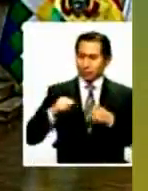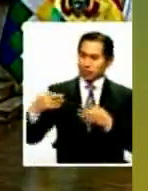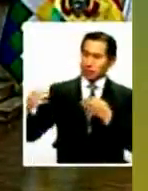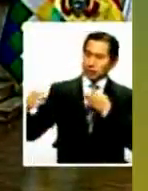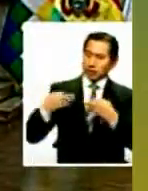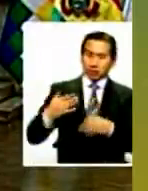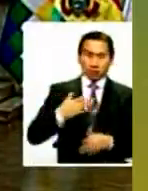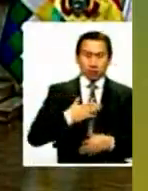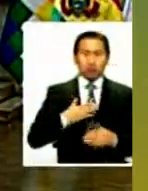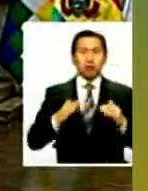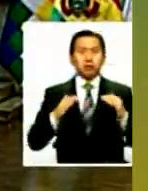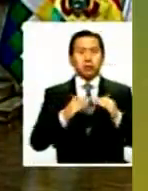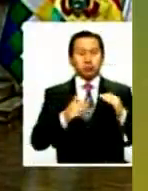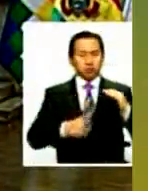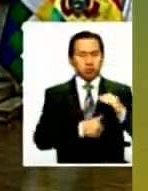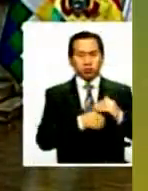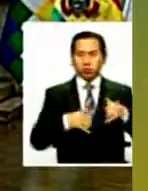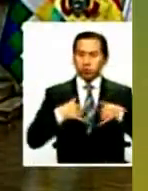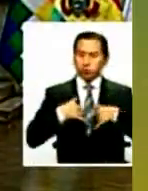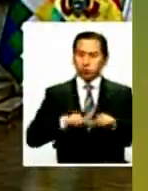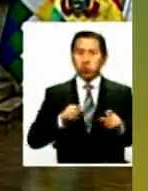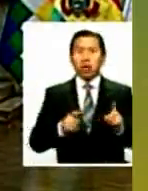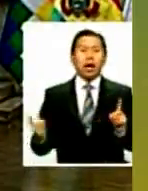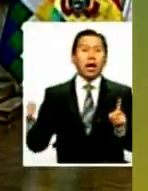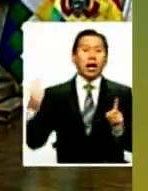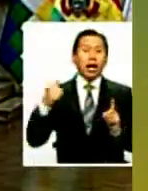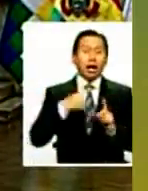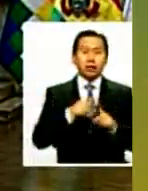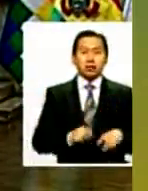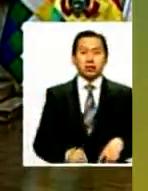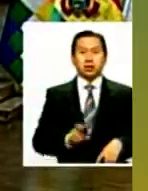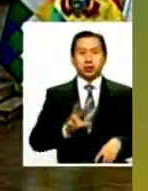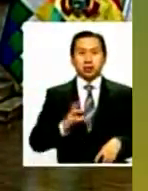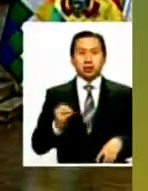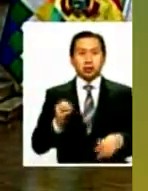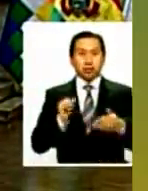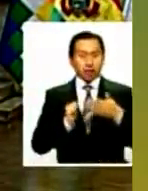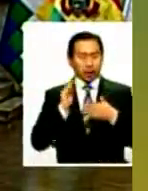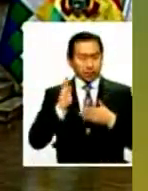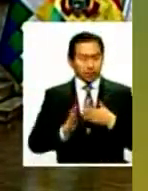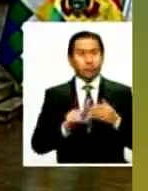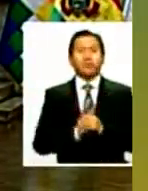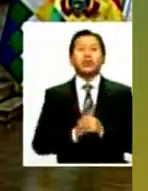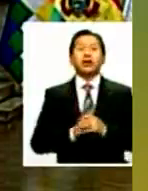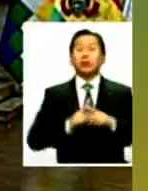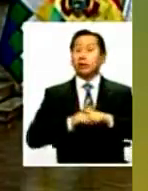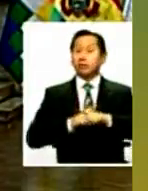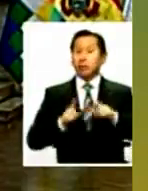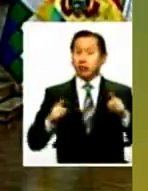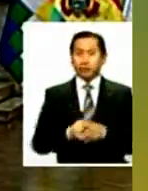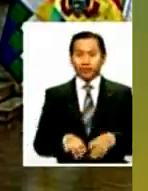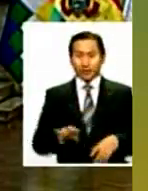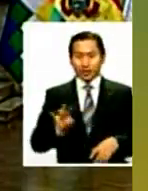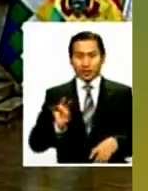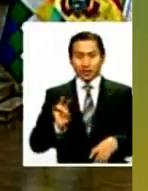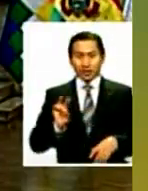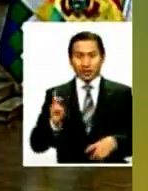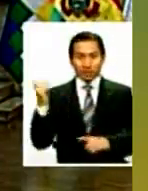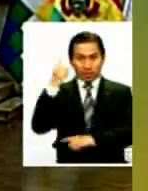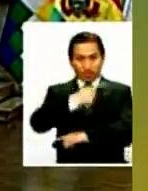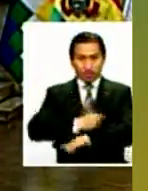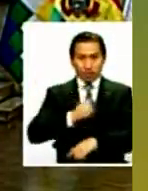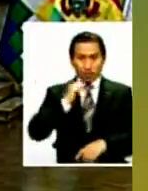Todavía falta que se pueda reglamentar para tener una opinión concreta sobre el tema. De todas formas, como le decía, va en la dirección